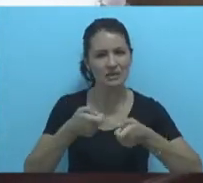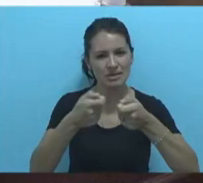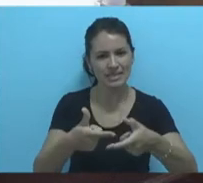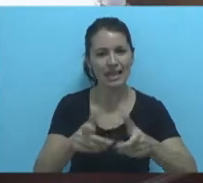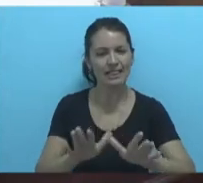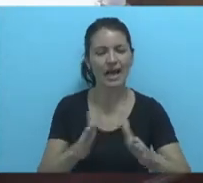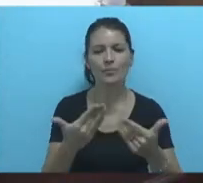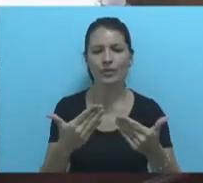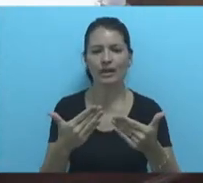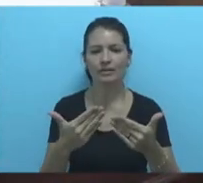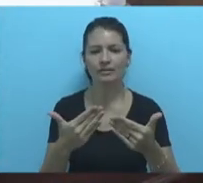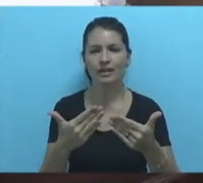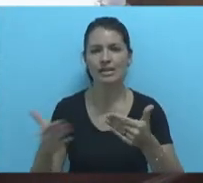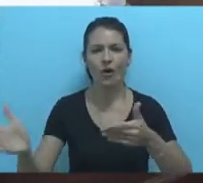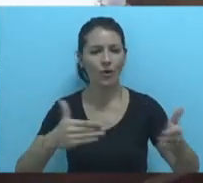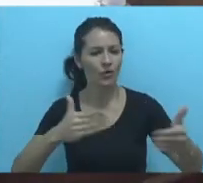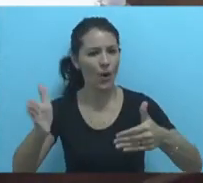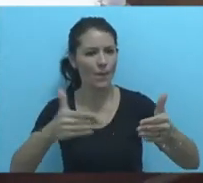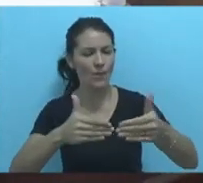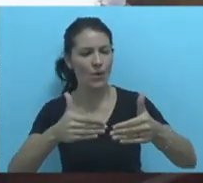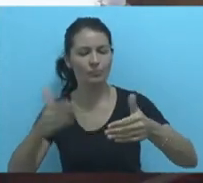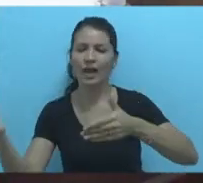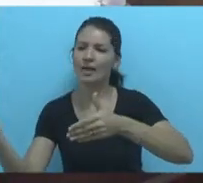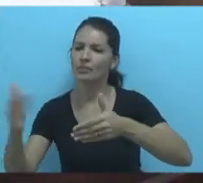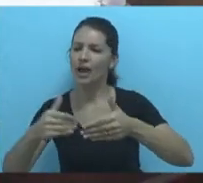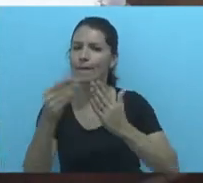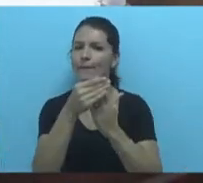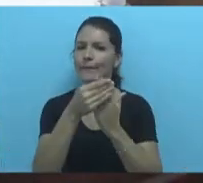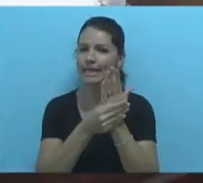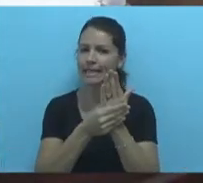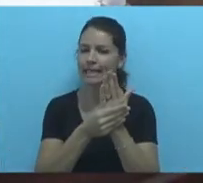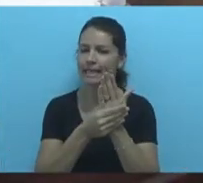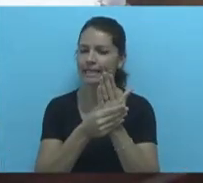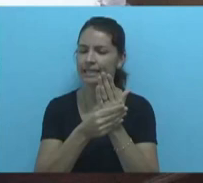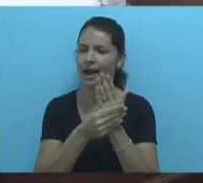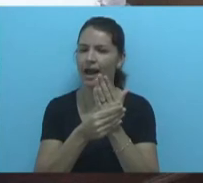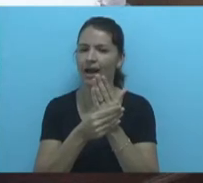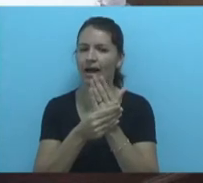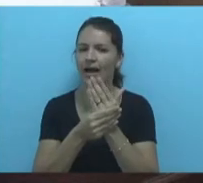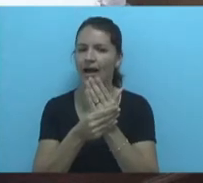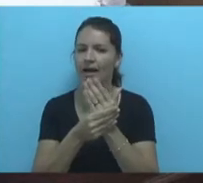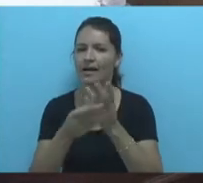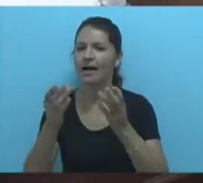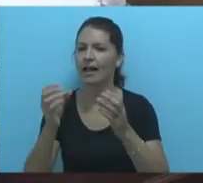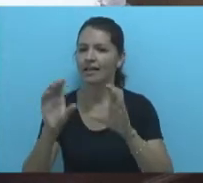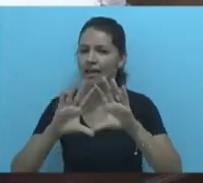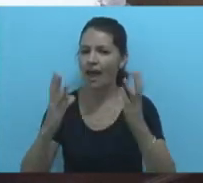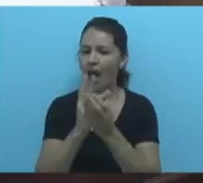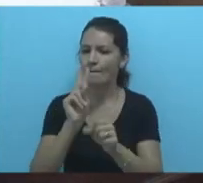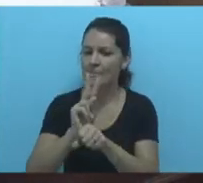permitir la posibilidad a convocar a la Ministra de Ambiente y Cambio Climático, a la Ministra